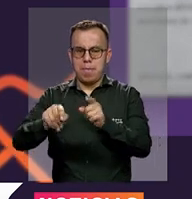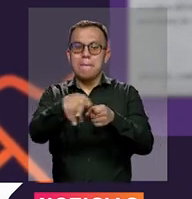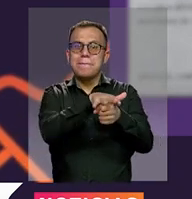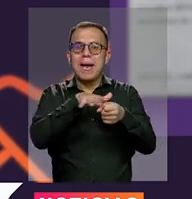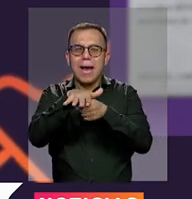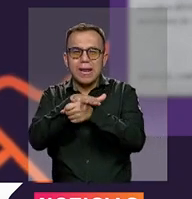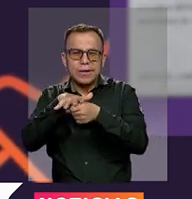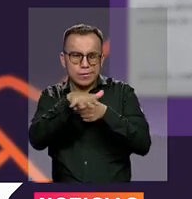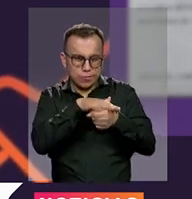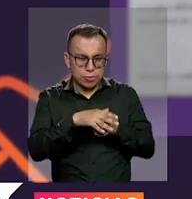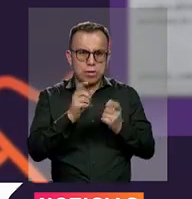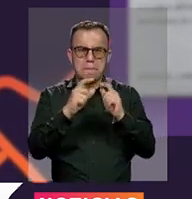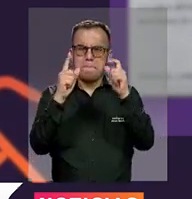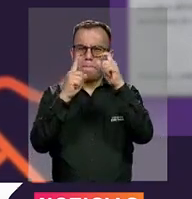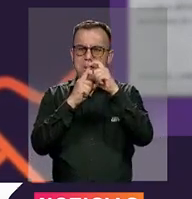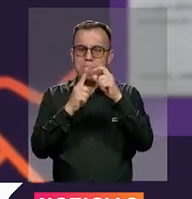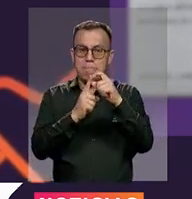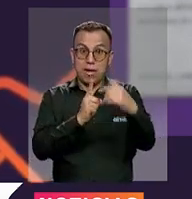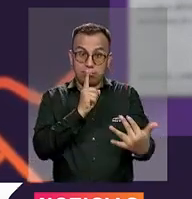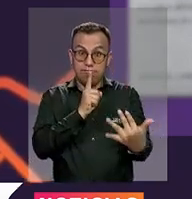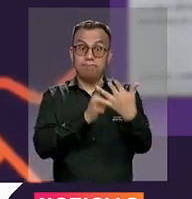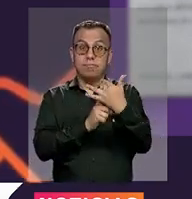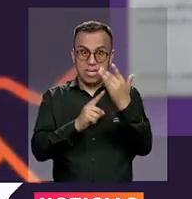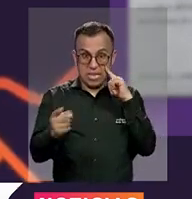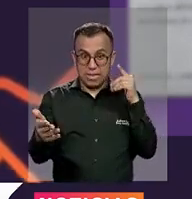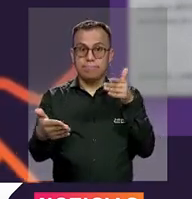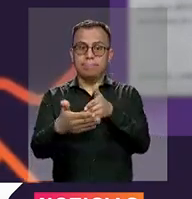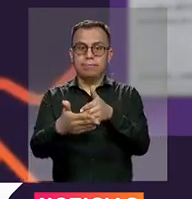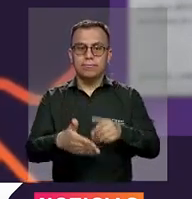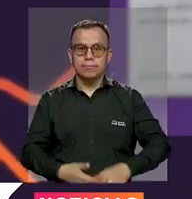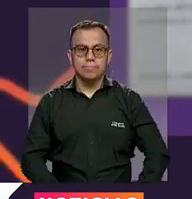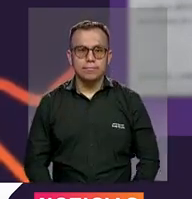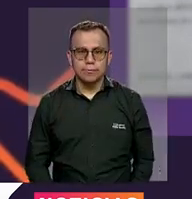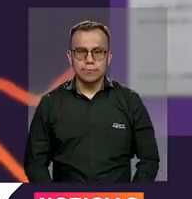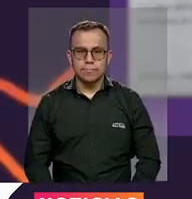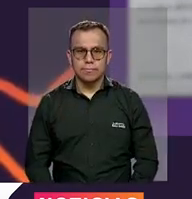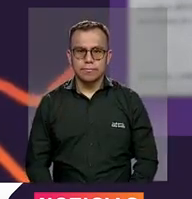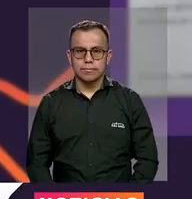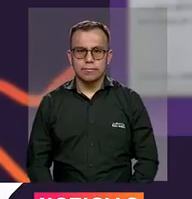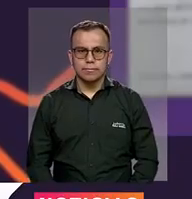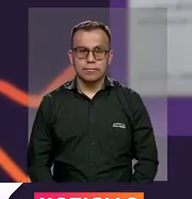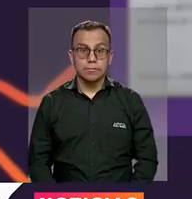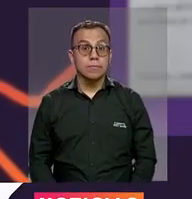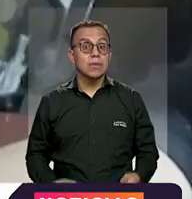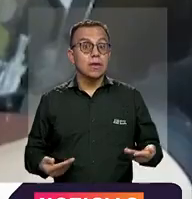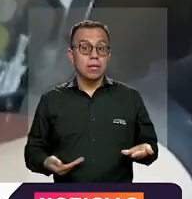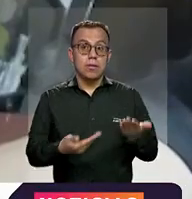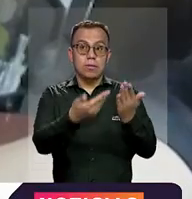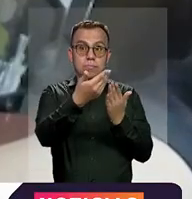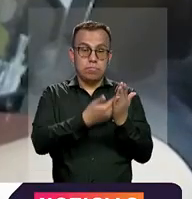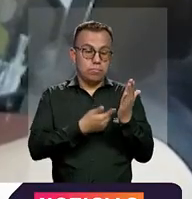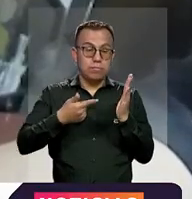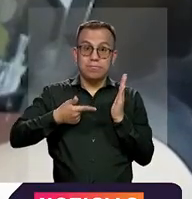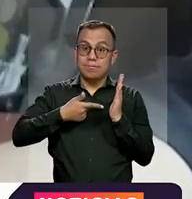y contienen palabras intimidantes y amenazas. Según ellos,